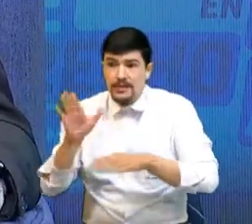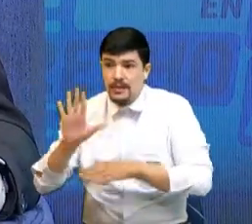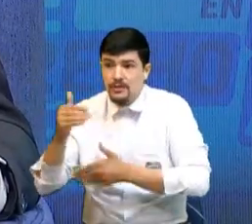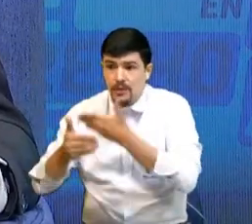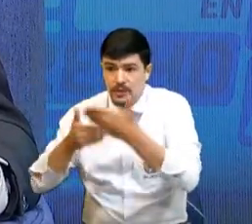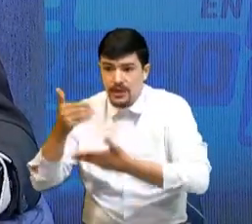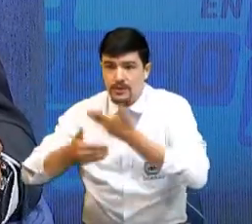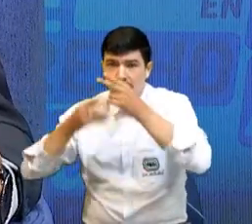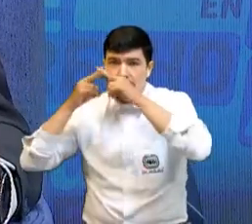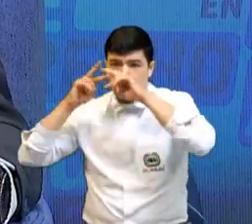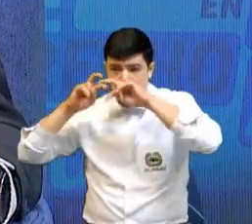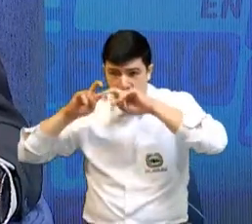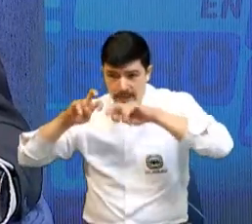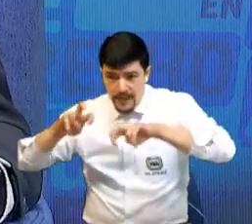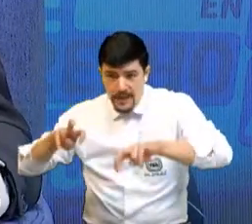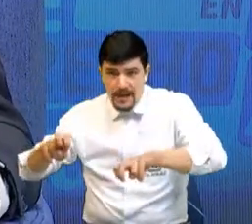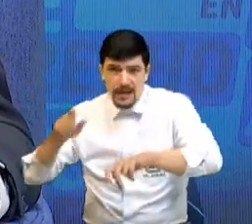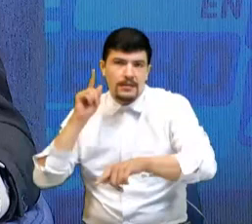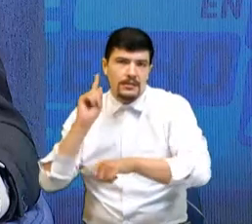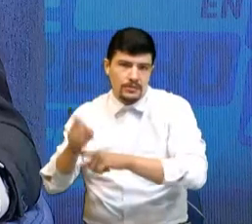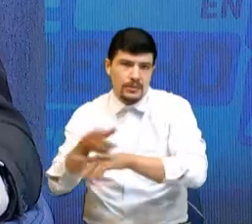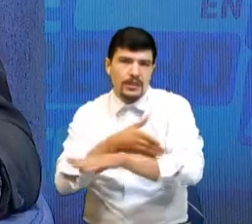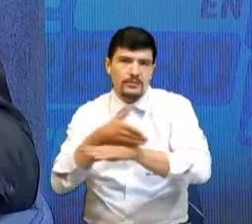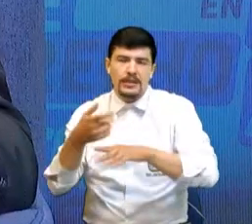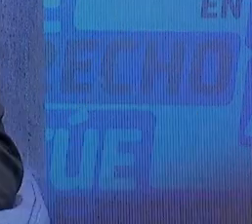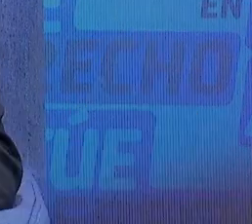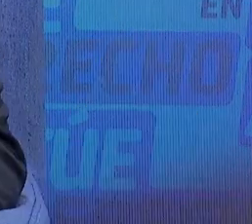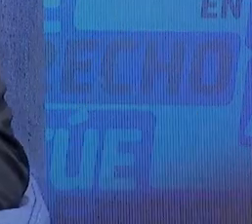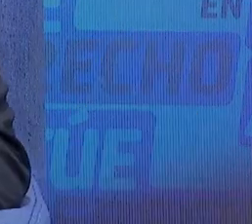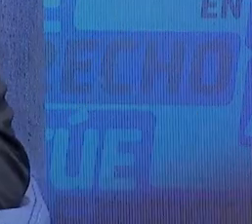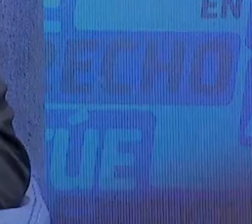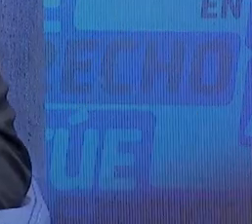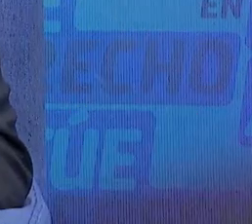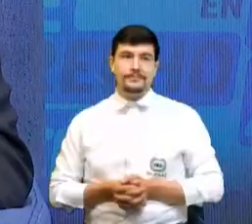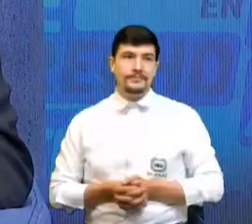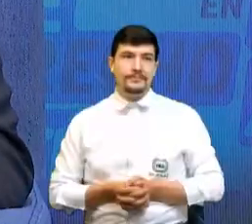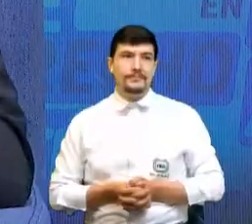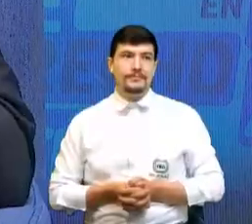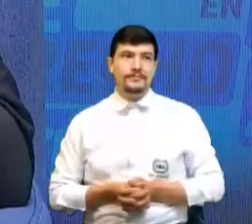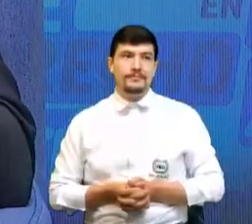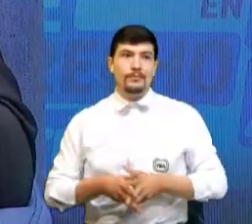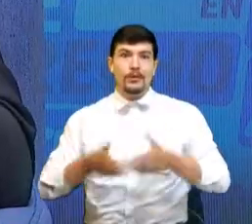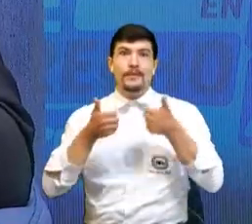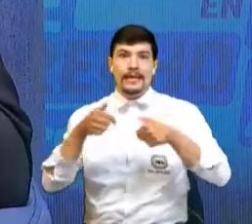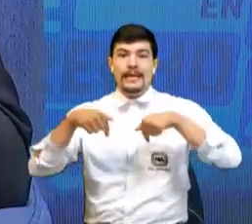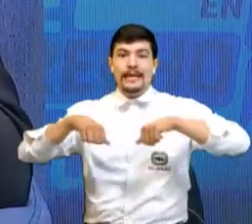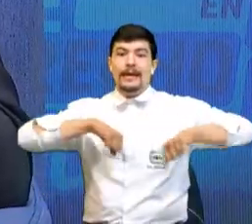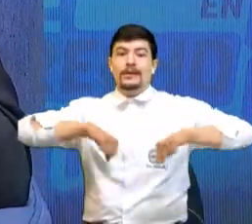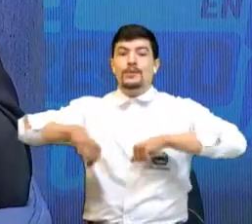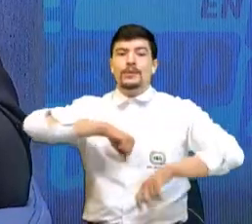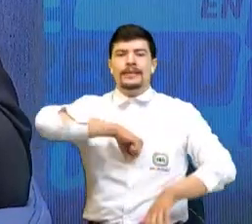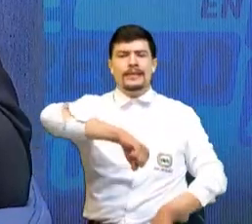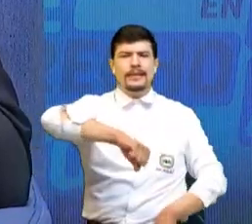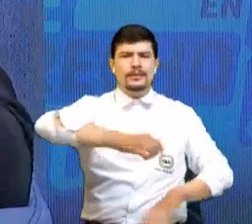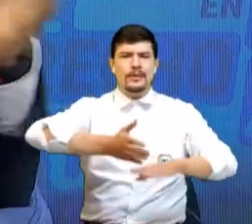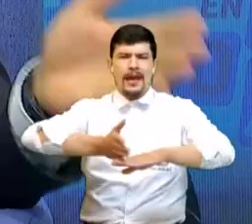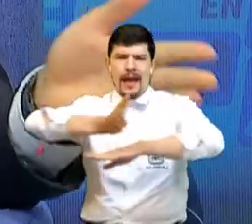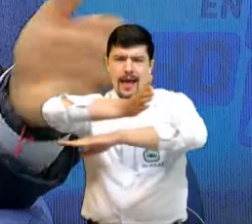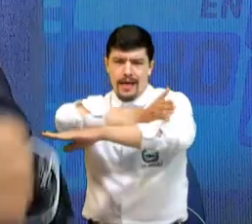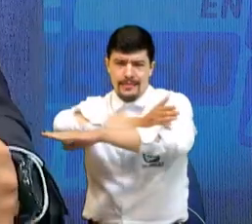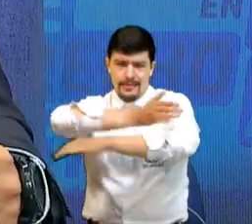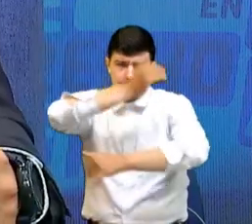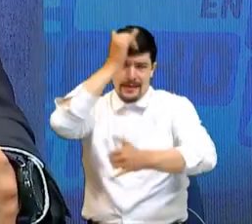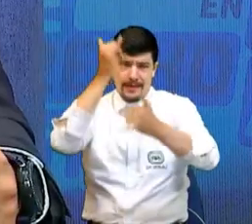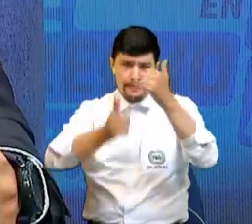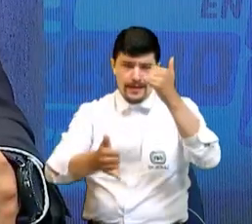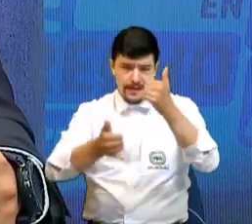de investigación pues terminan tras las rejas. Muy bien, estamos en Actúa en Derecho. Antes de finalizar e ir